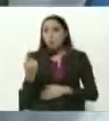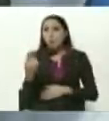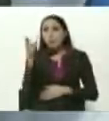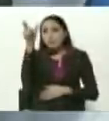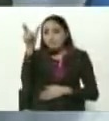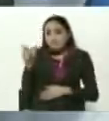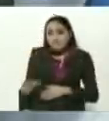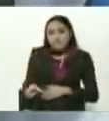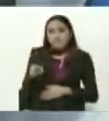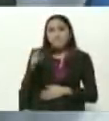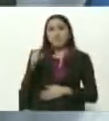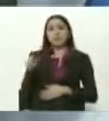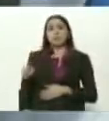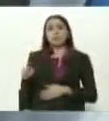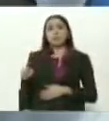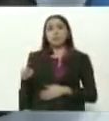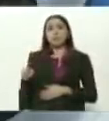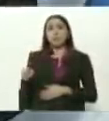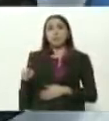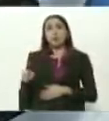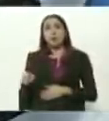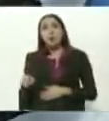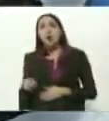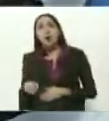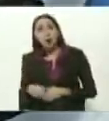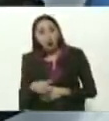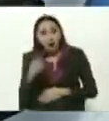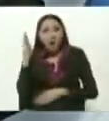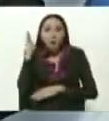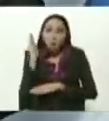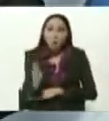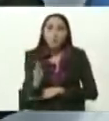imputado, uno solo, había sido condenado.